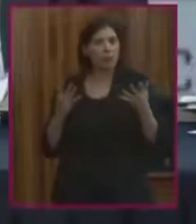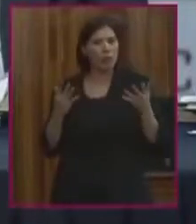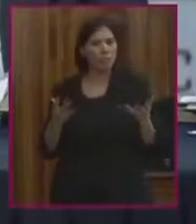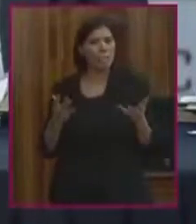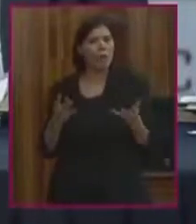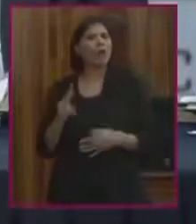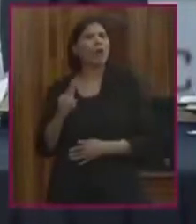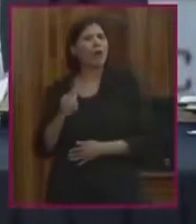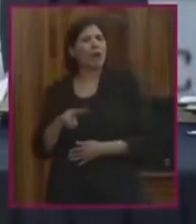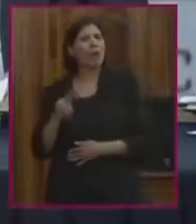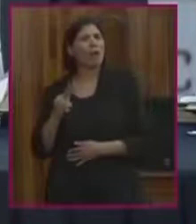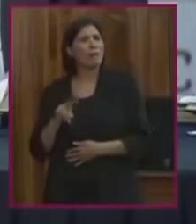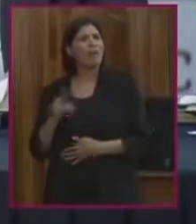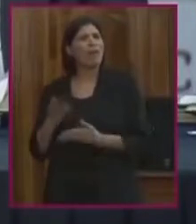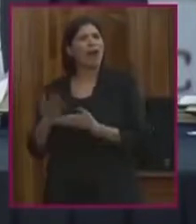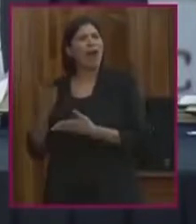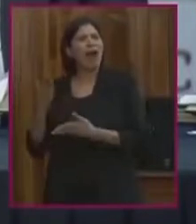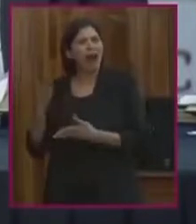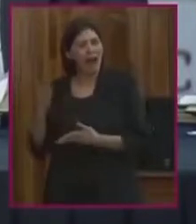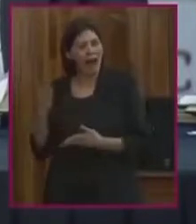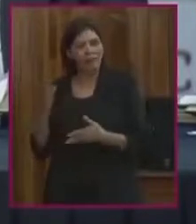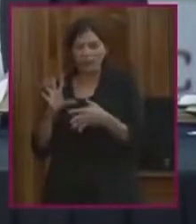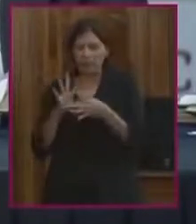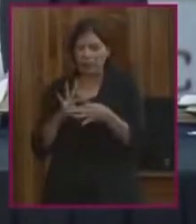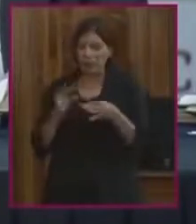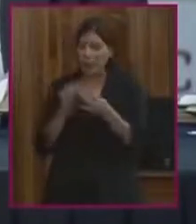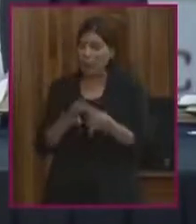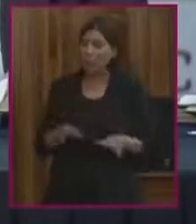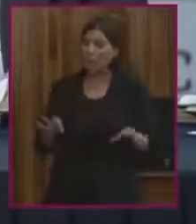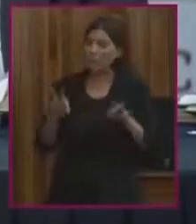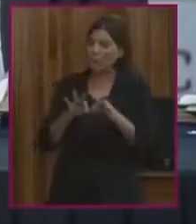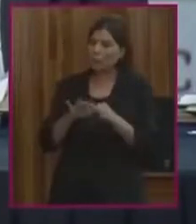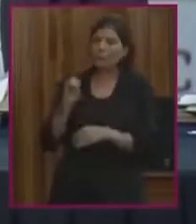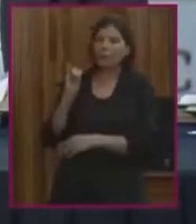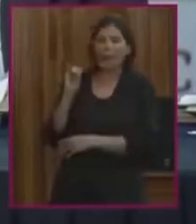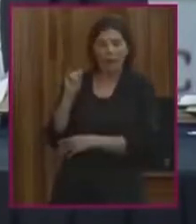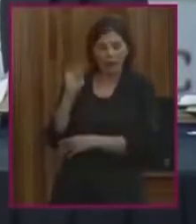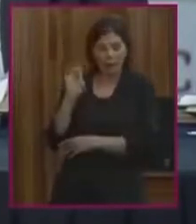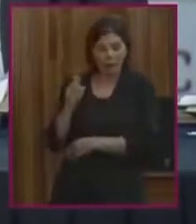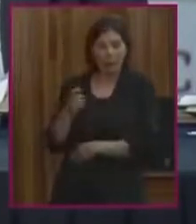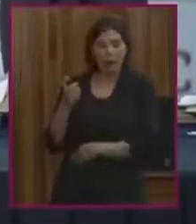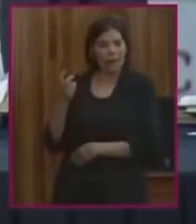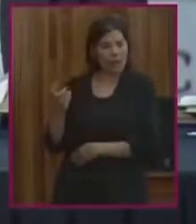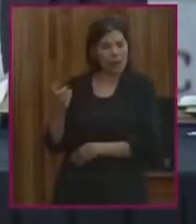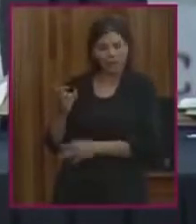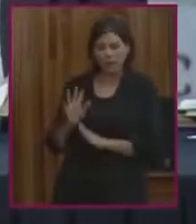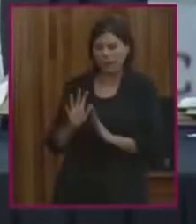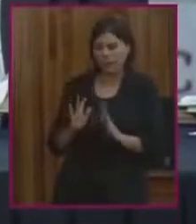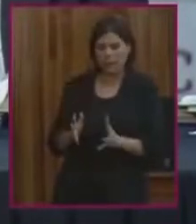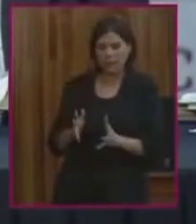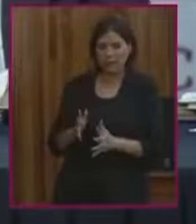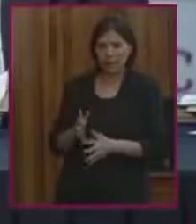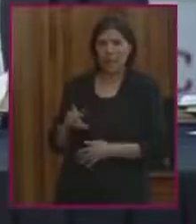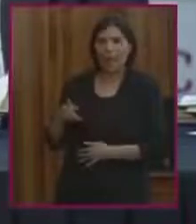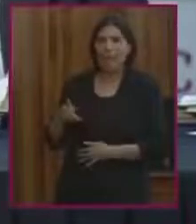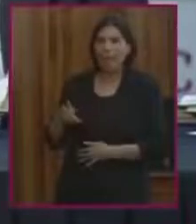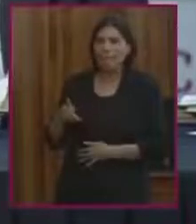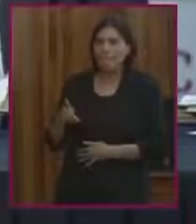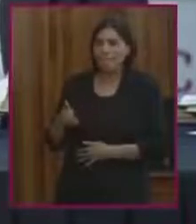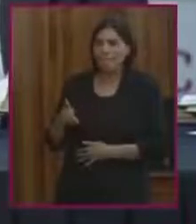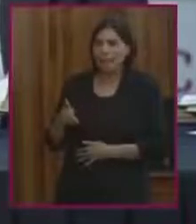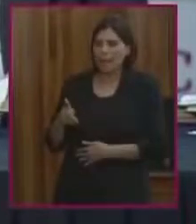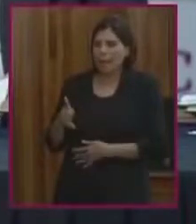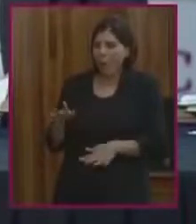momento mencionábamos la importancia de las TICs es verdad, llegaron para quedarse después de toda esta pandemia. Sin embargo, no